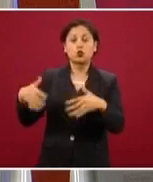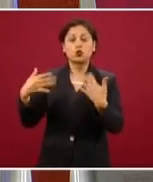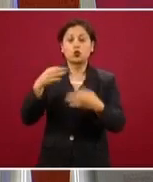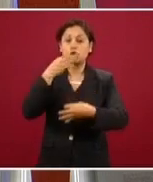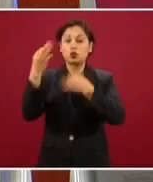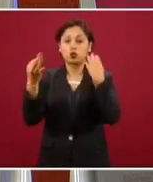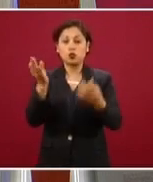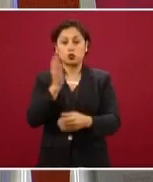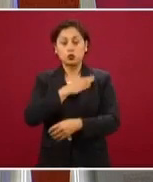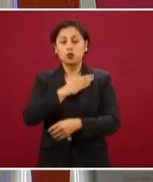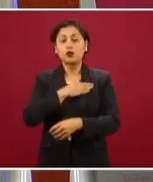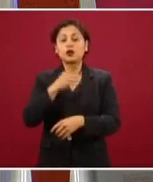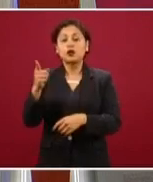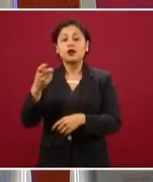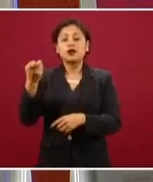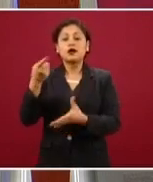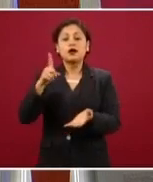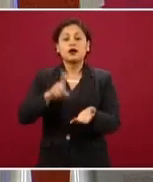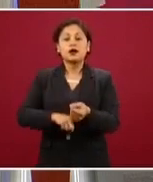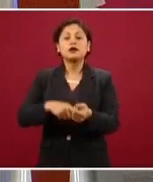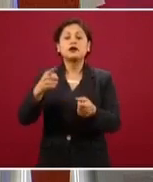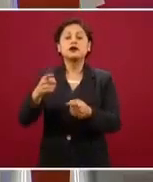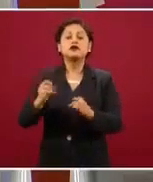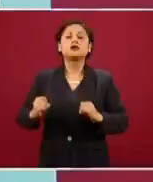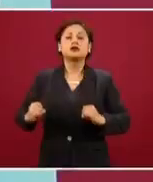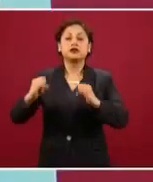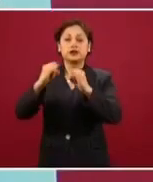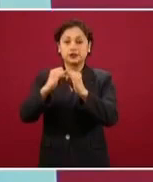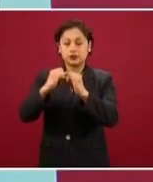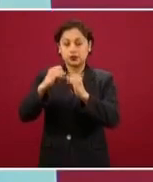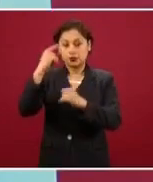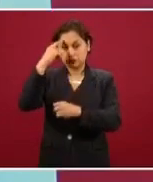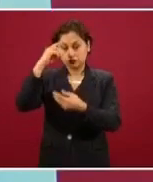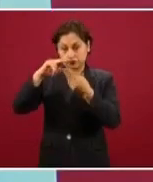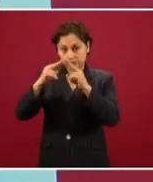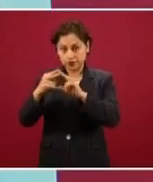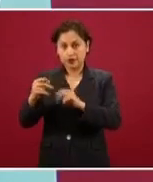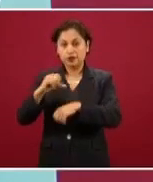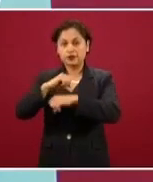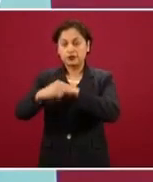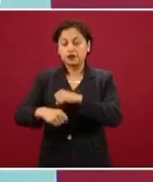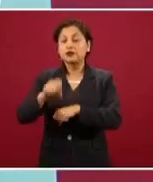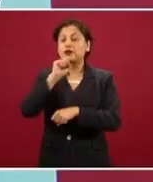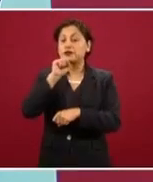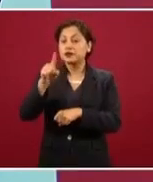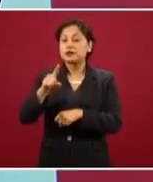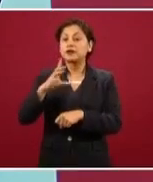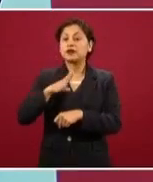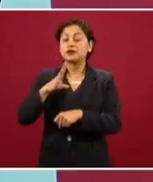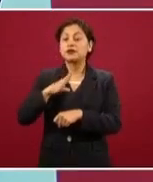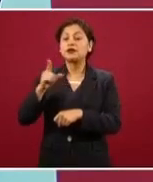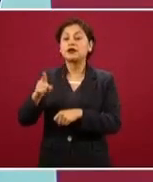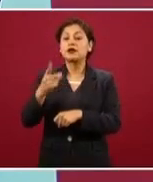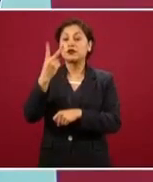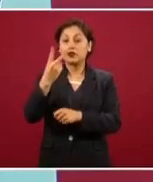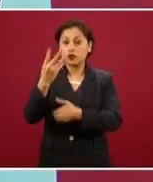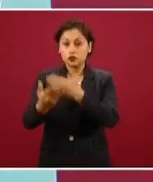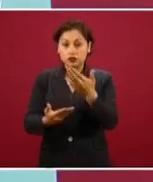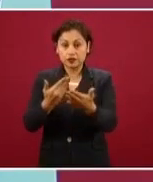de Neurología y Neurocirugía. Se logró abrir ya de manera completa dos servicios que habíamos